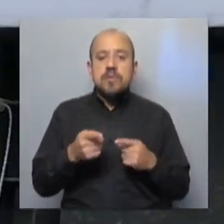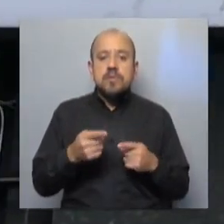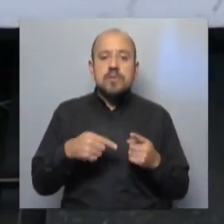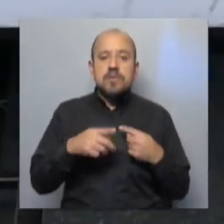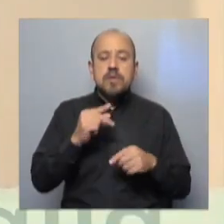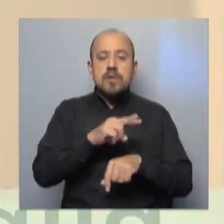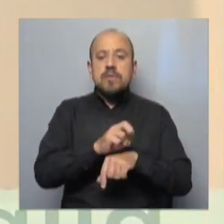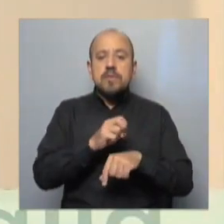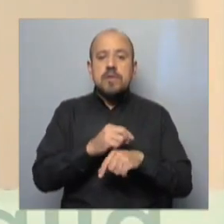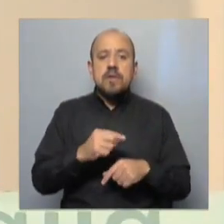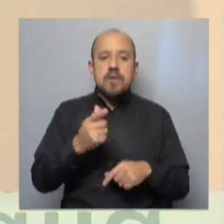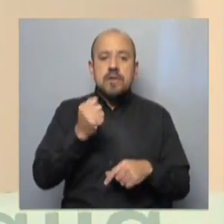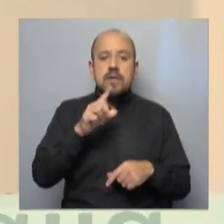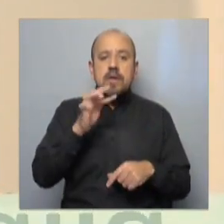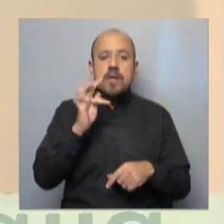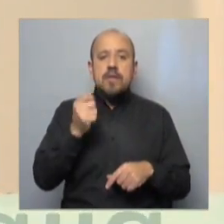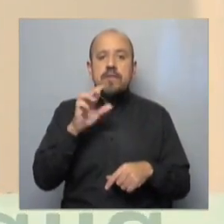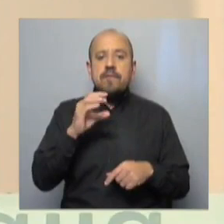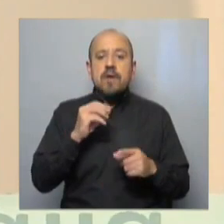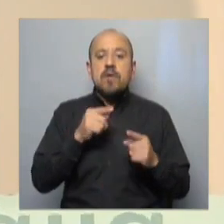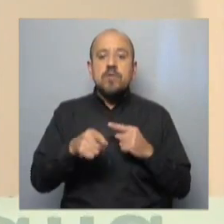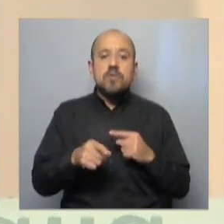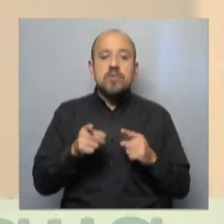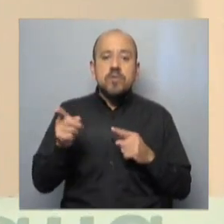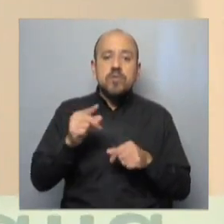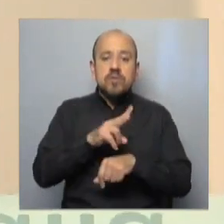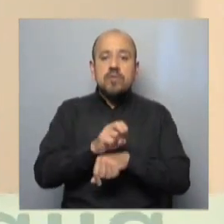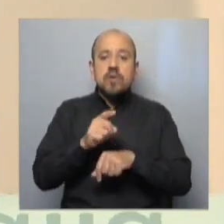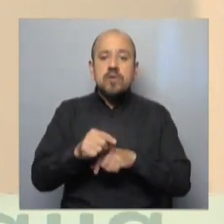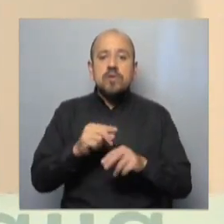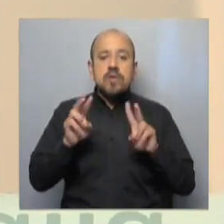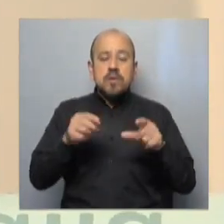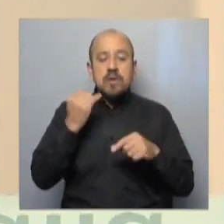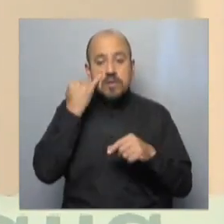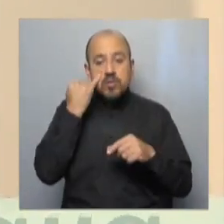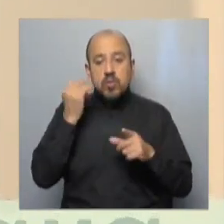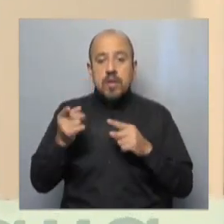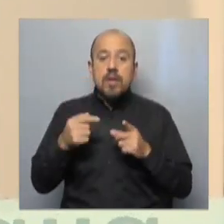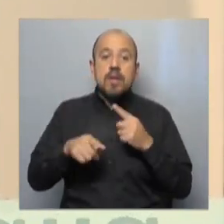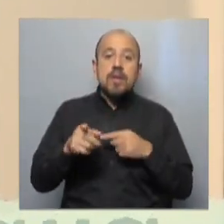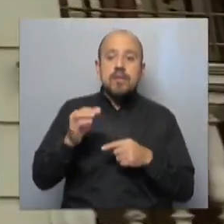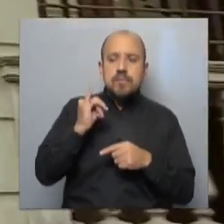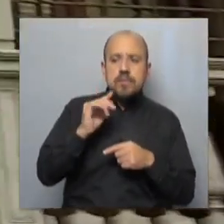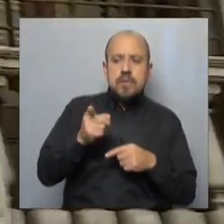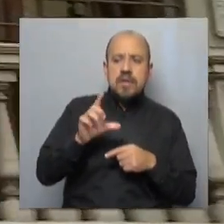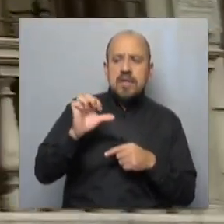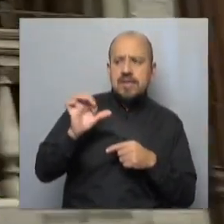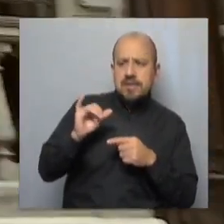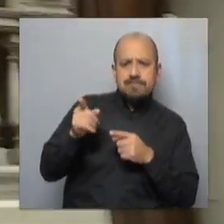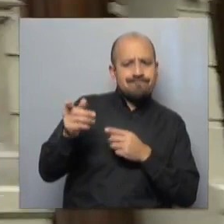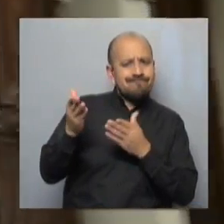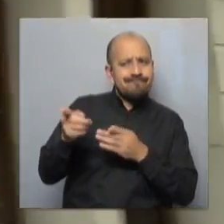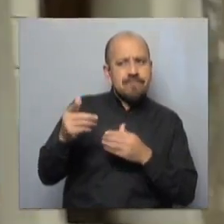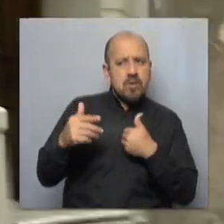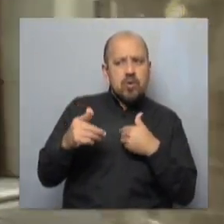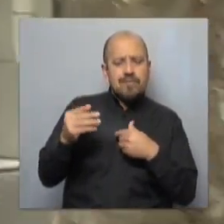fue la fiscal marianne a alfaro recientemente subrogada por este en la fiscalía de delitos sexuales alfaro dijo que iglesias actuó muy mal en términos gremiales